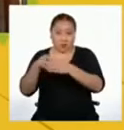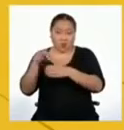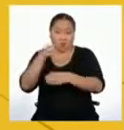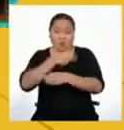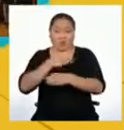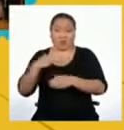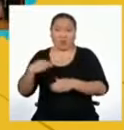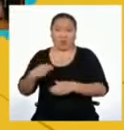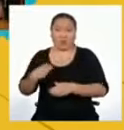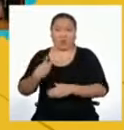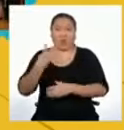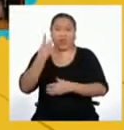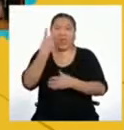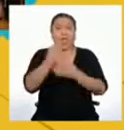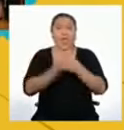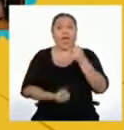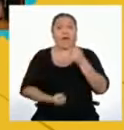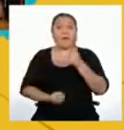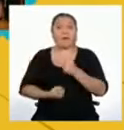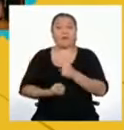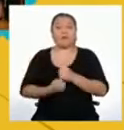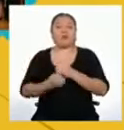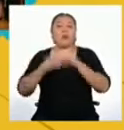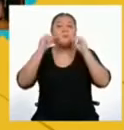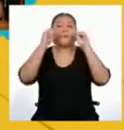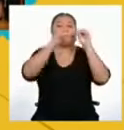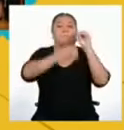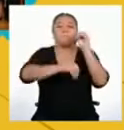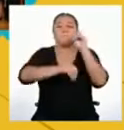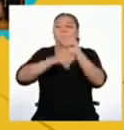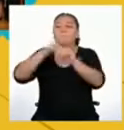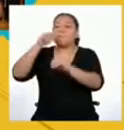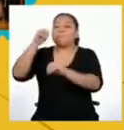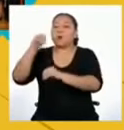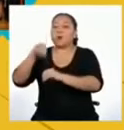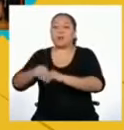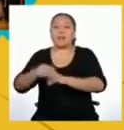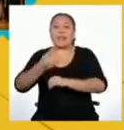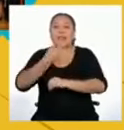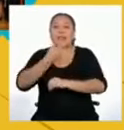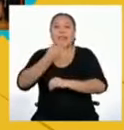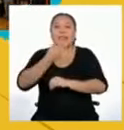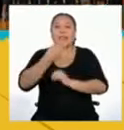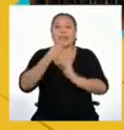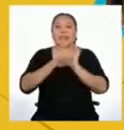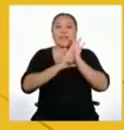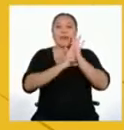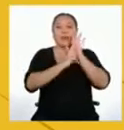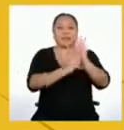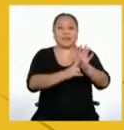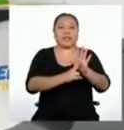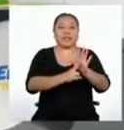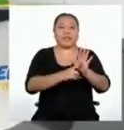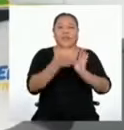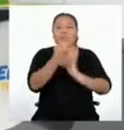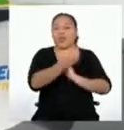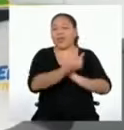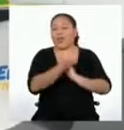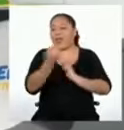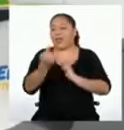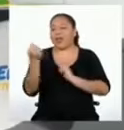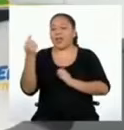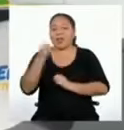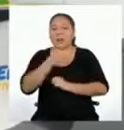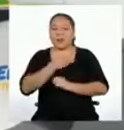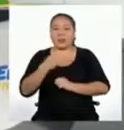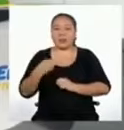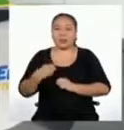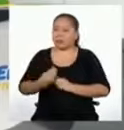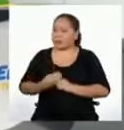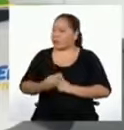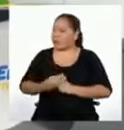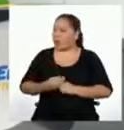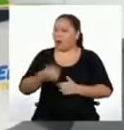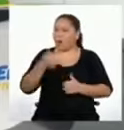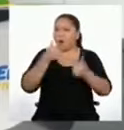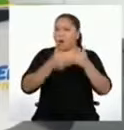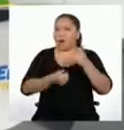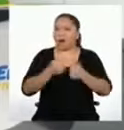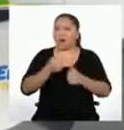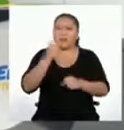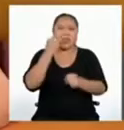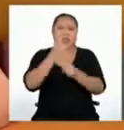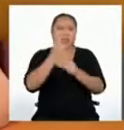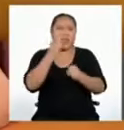ambos, nombran a las cabezas de los ministerios que conforman el gabinete. ¿Cuál es la función que tiene el